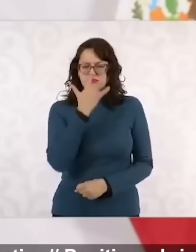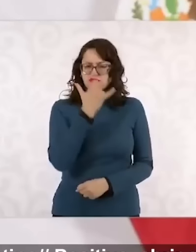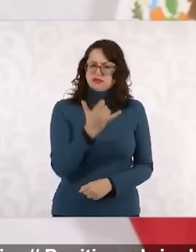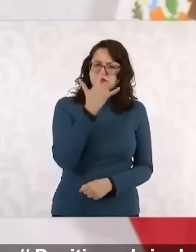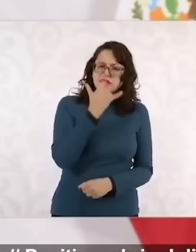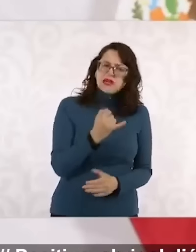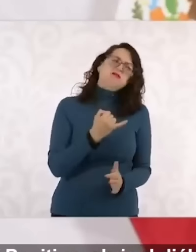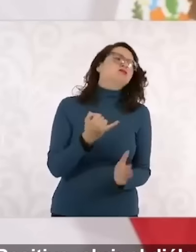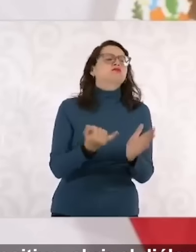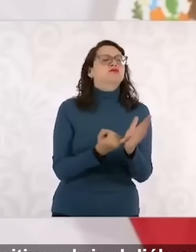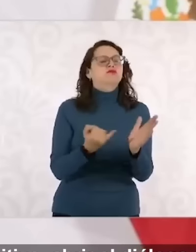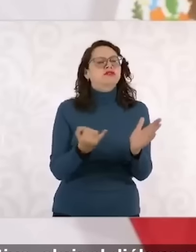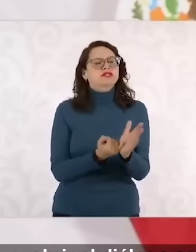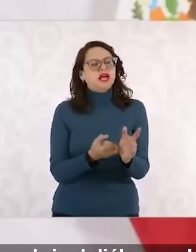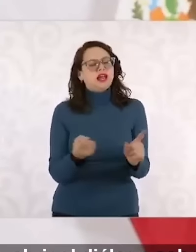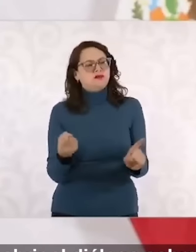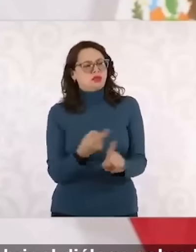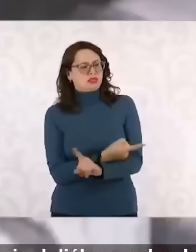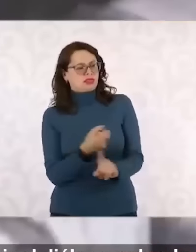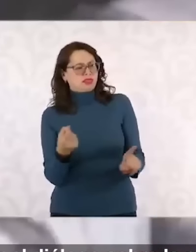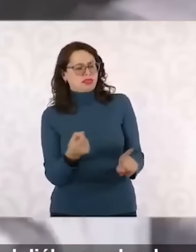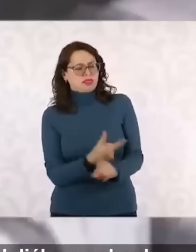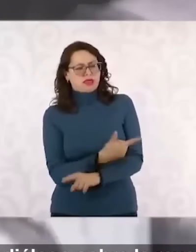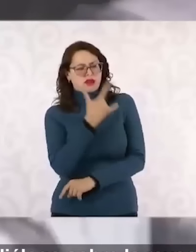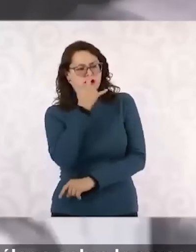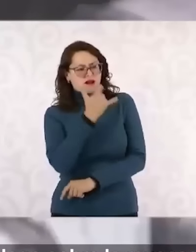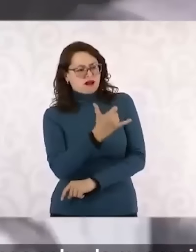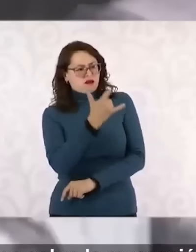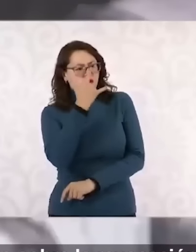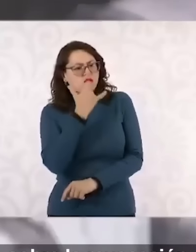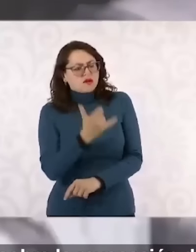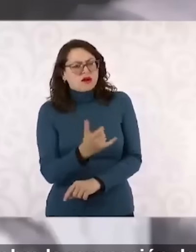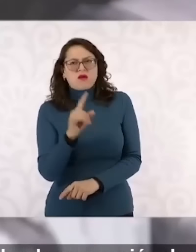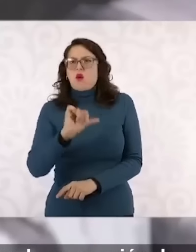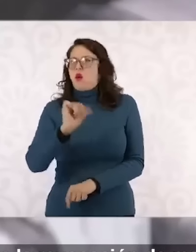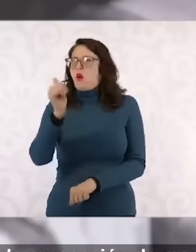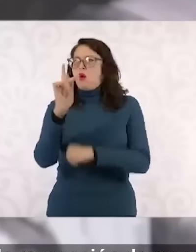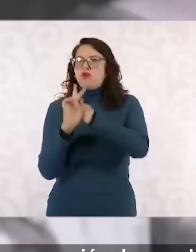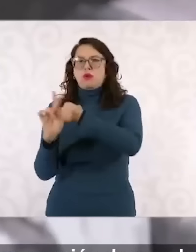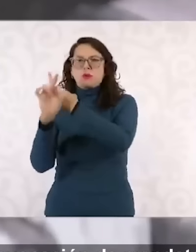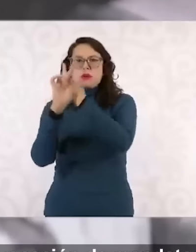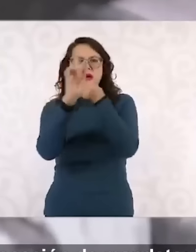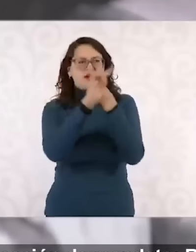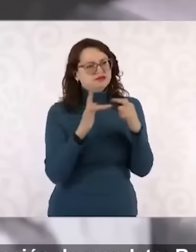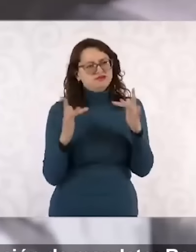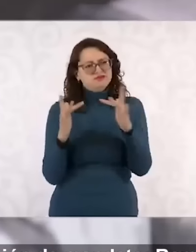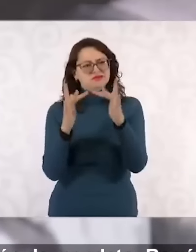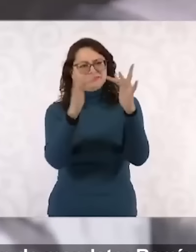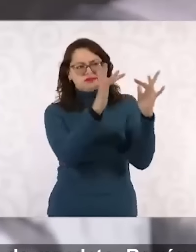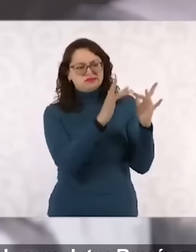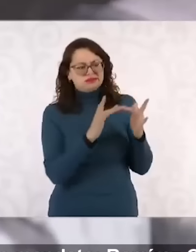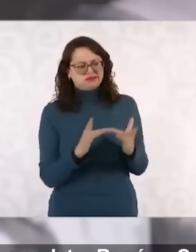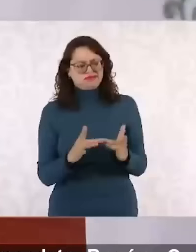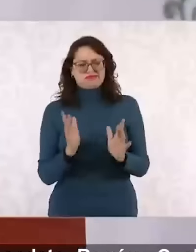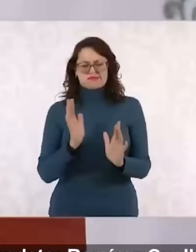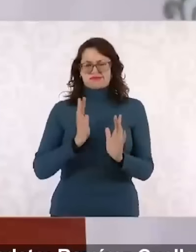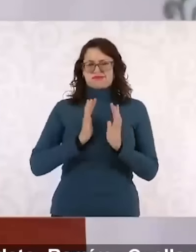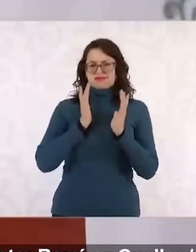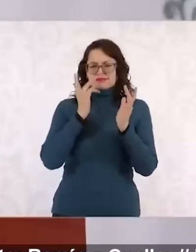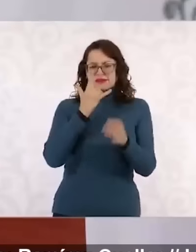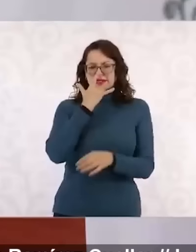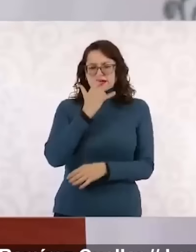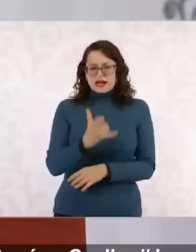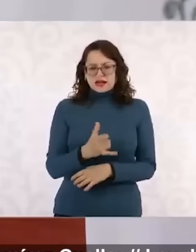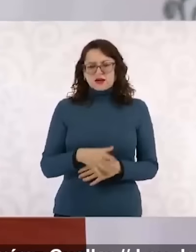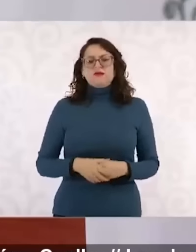fiscales, operaciones inusuales y vínculos financieros transnacionales que afectaban la integridad del sistema financiero. Se